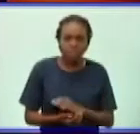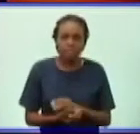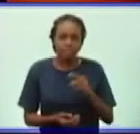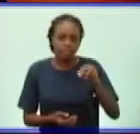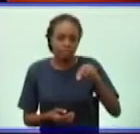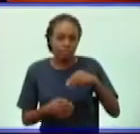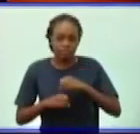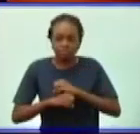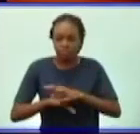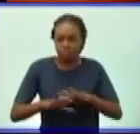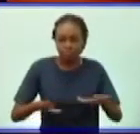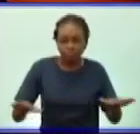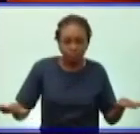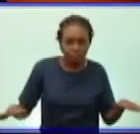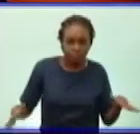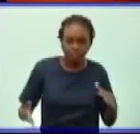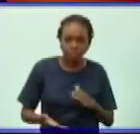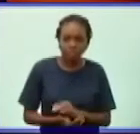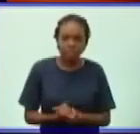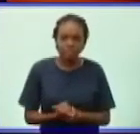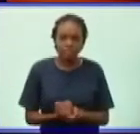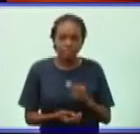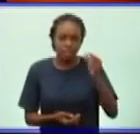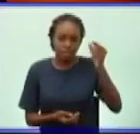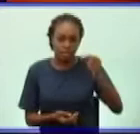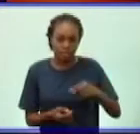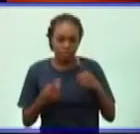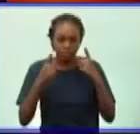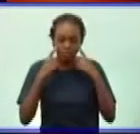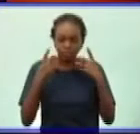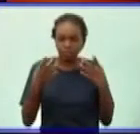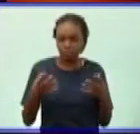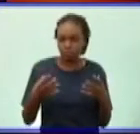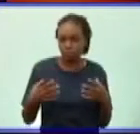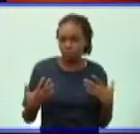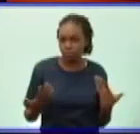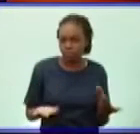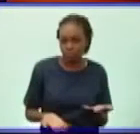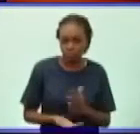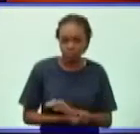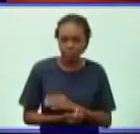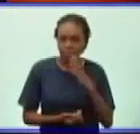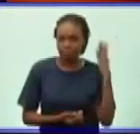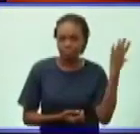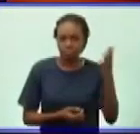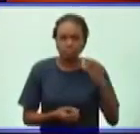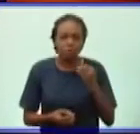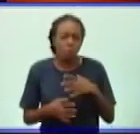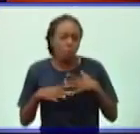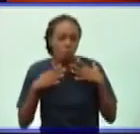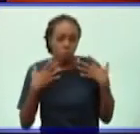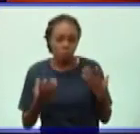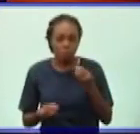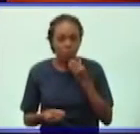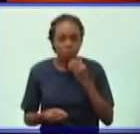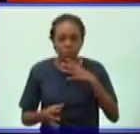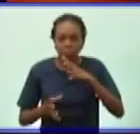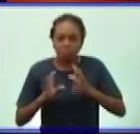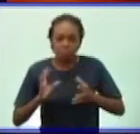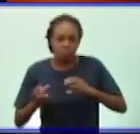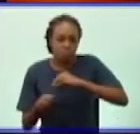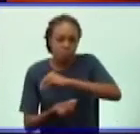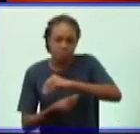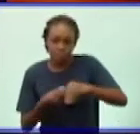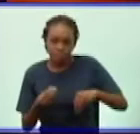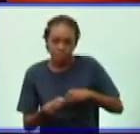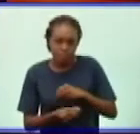ese universo, qué representaba el hombre dentro de ese universo y cómo lo cambia, lo transforma. Estudiamos